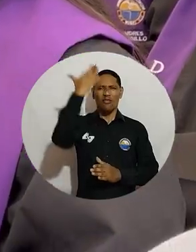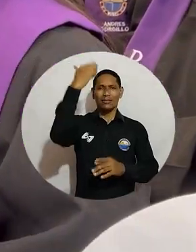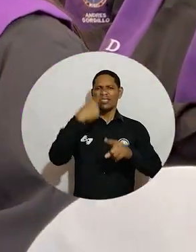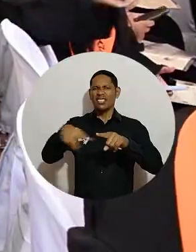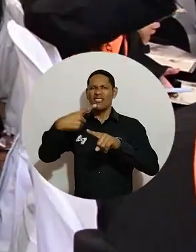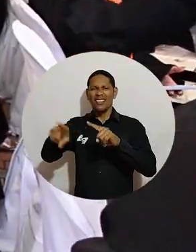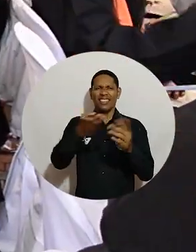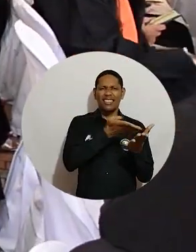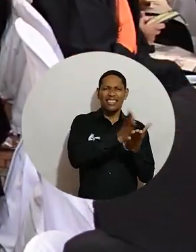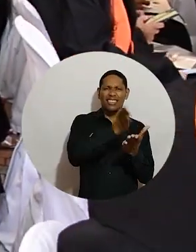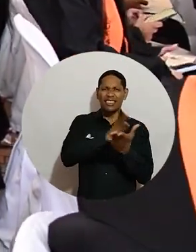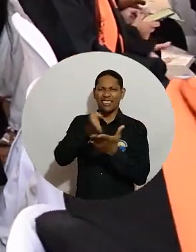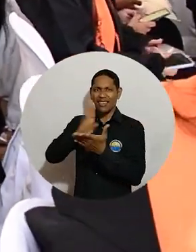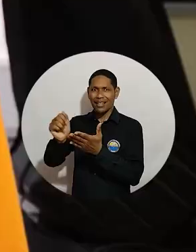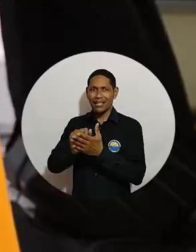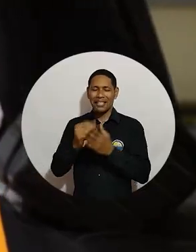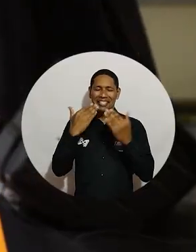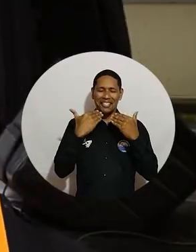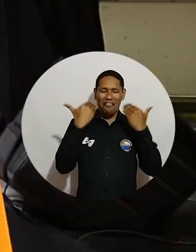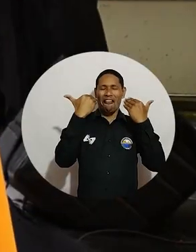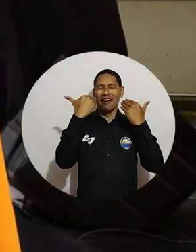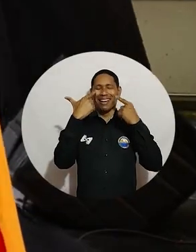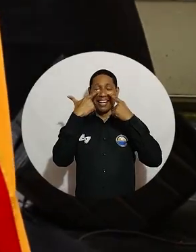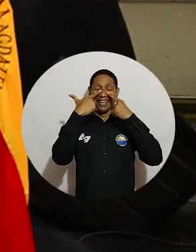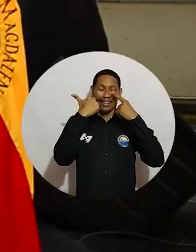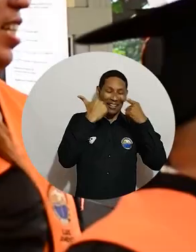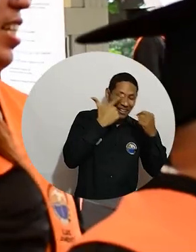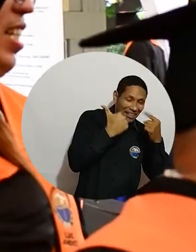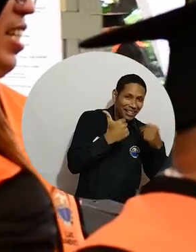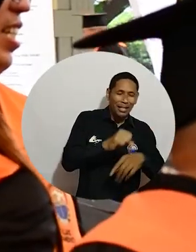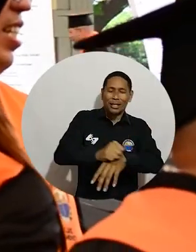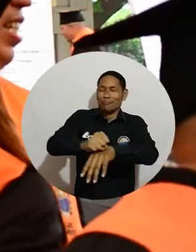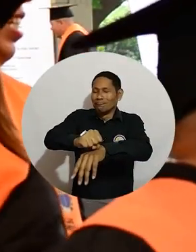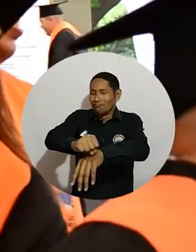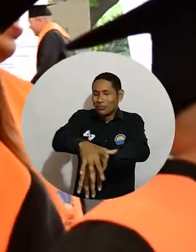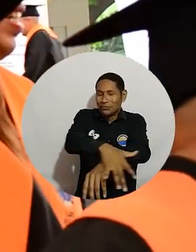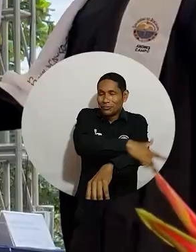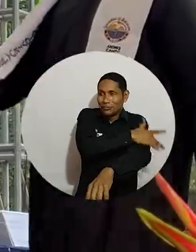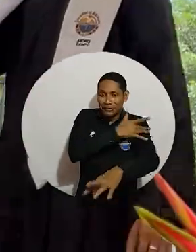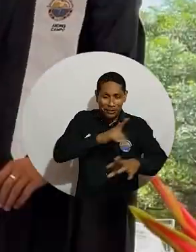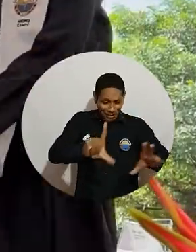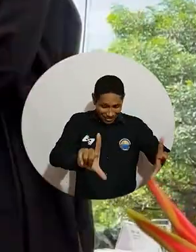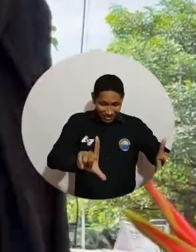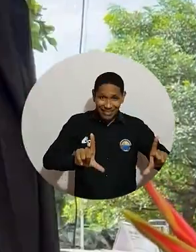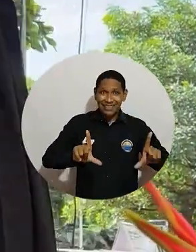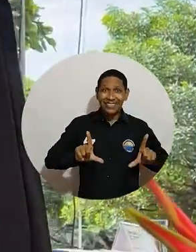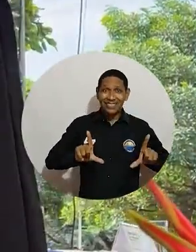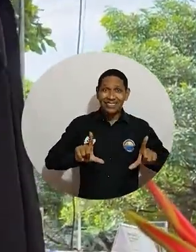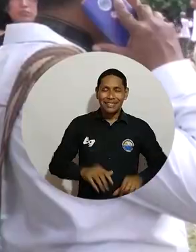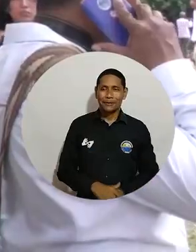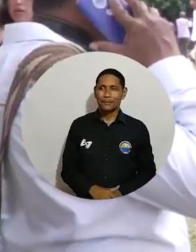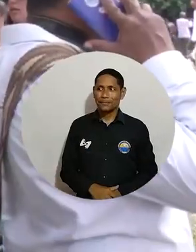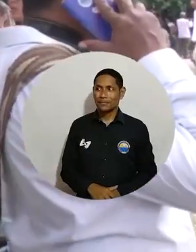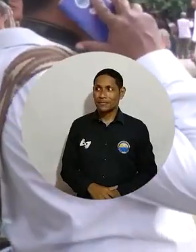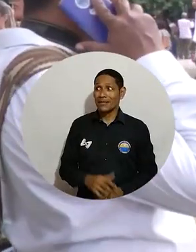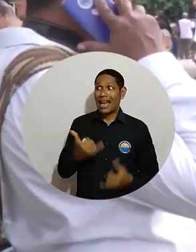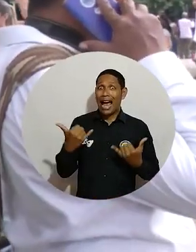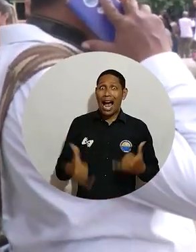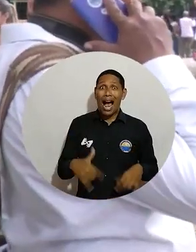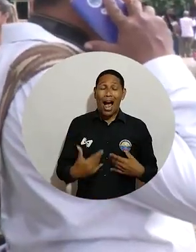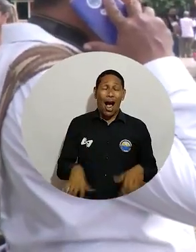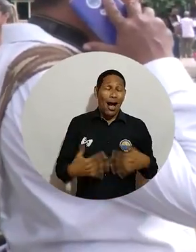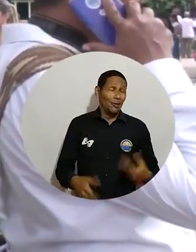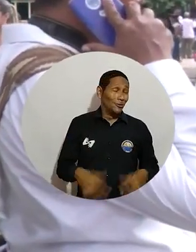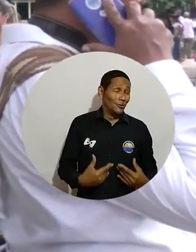profesionales de diferentes programas, quienes entre sonrisas, lágrimas y mucha emoción recibieron sus títulos. Bastante nostálgico